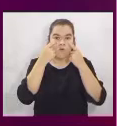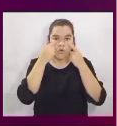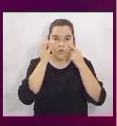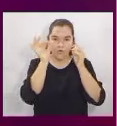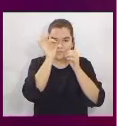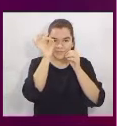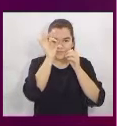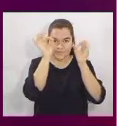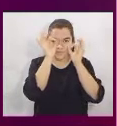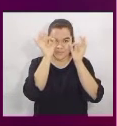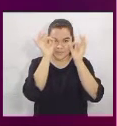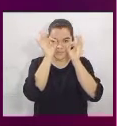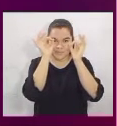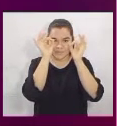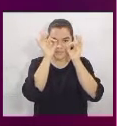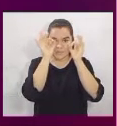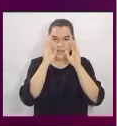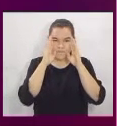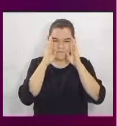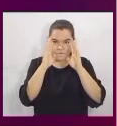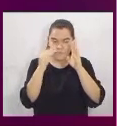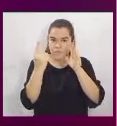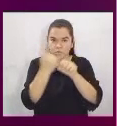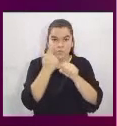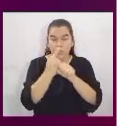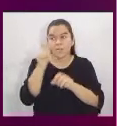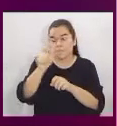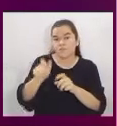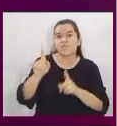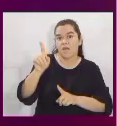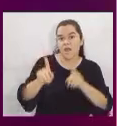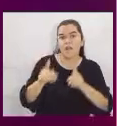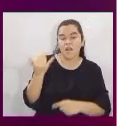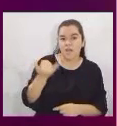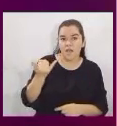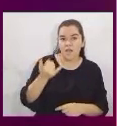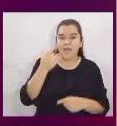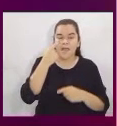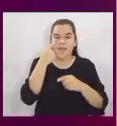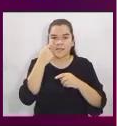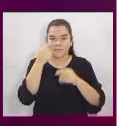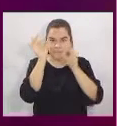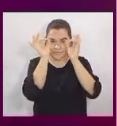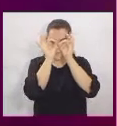incoordinado de los globos oculares que se mueven de un lado a otro y que es típico en algunas de